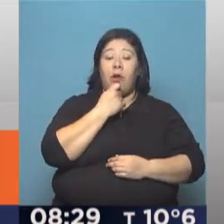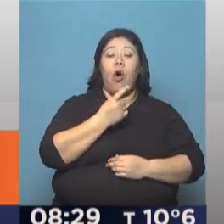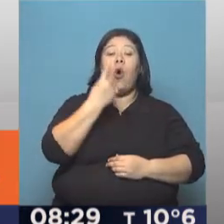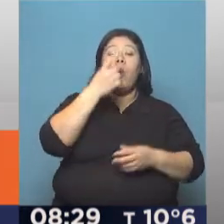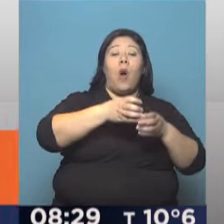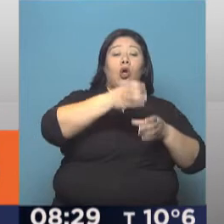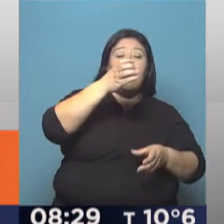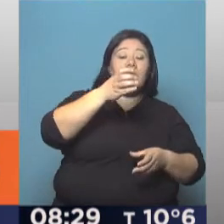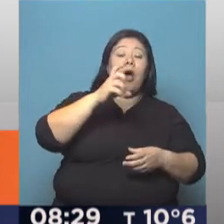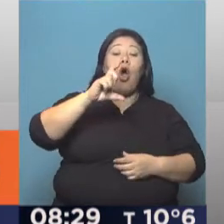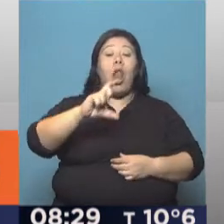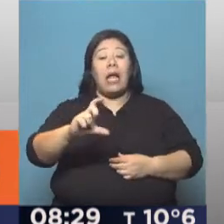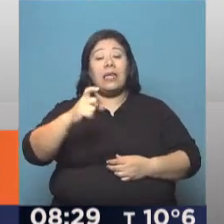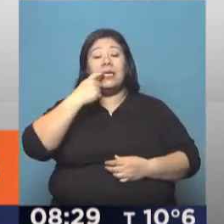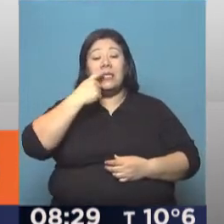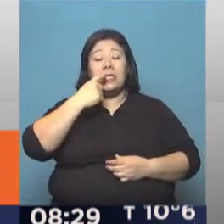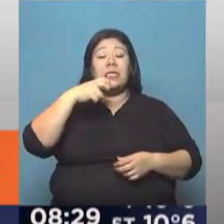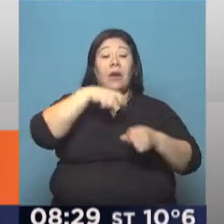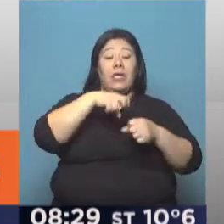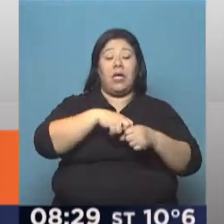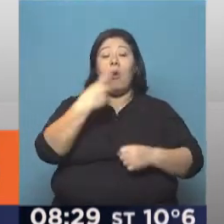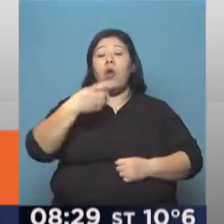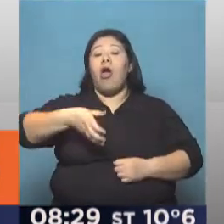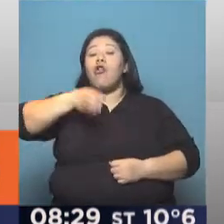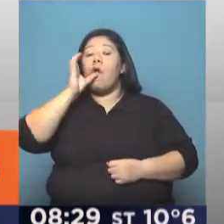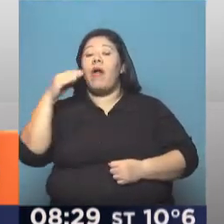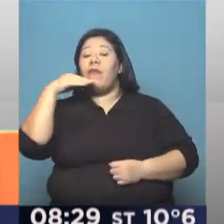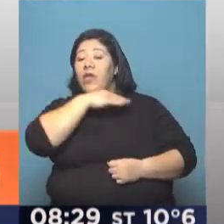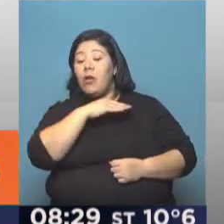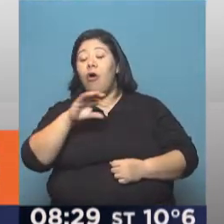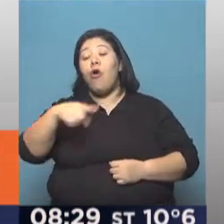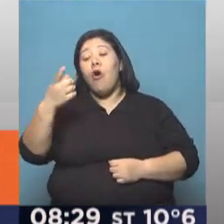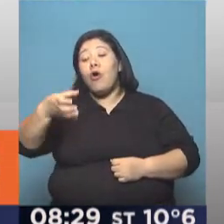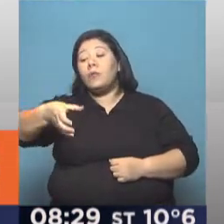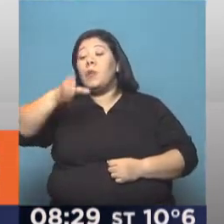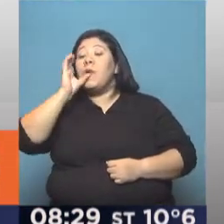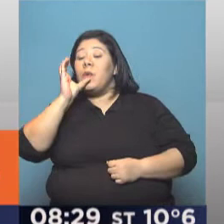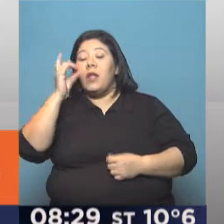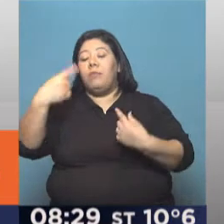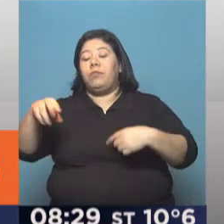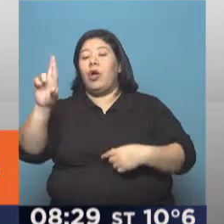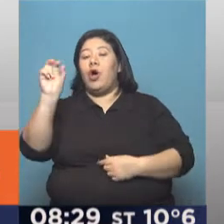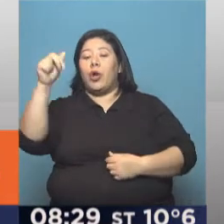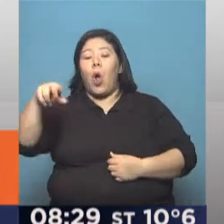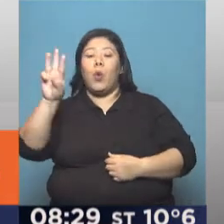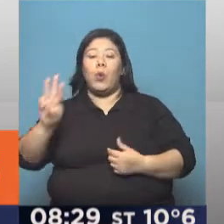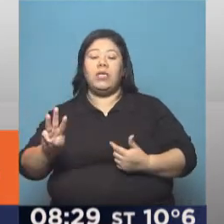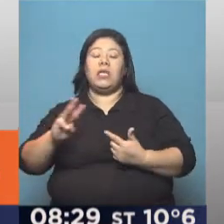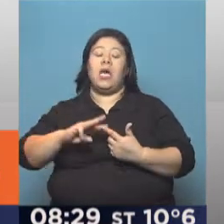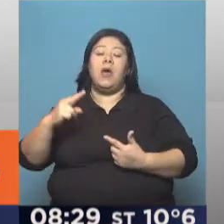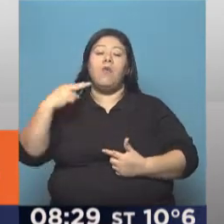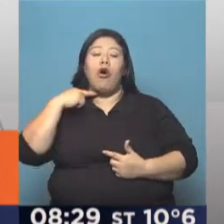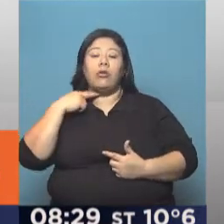cerveza, una copa de vino, un trago, que puede ser una bebida destilada como el ron, whisky, vodka o